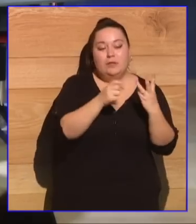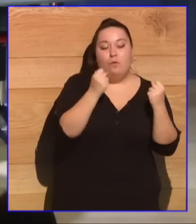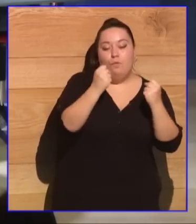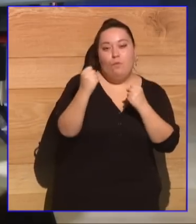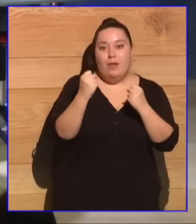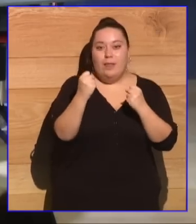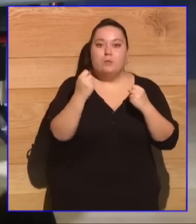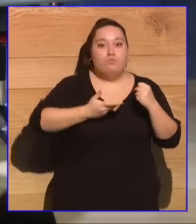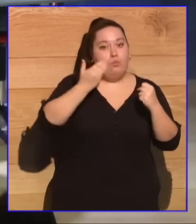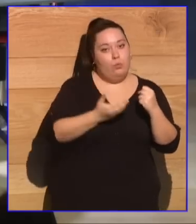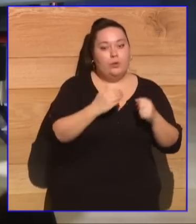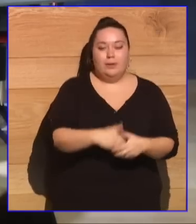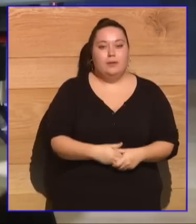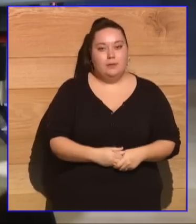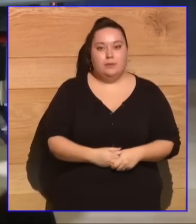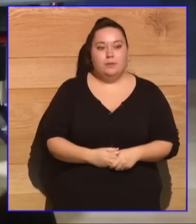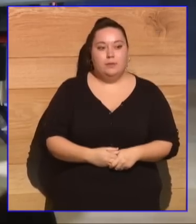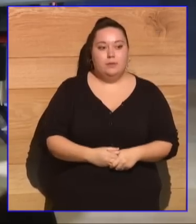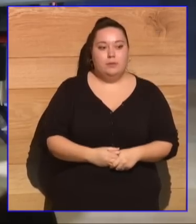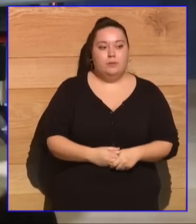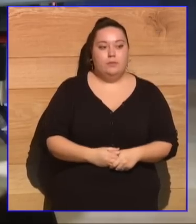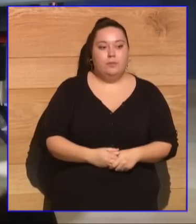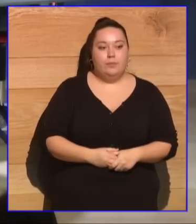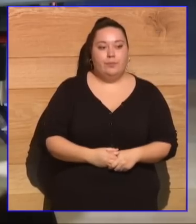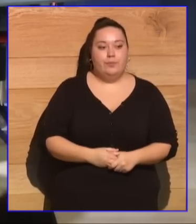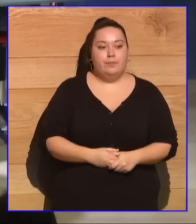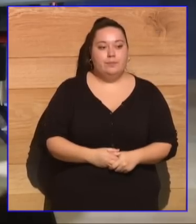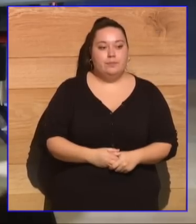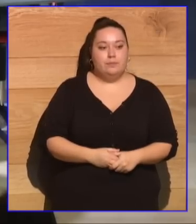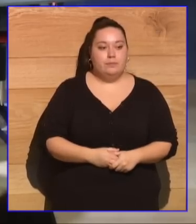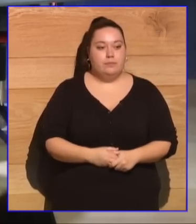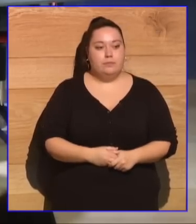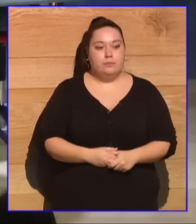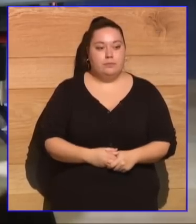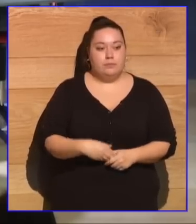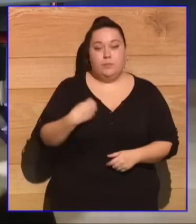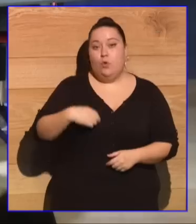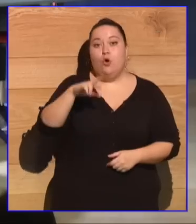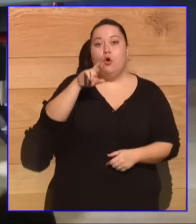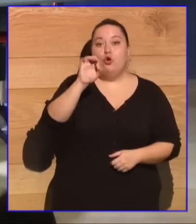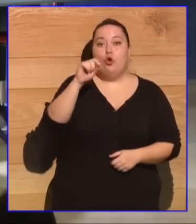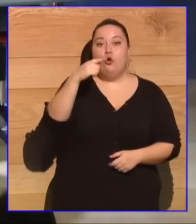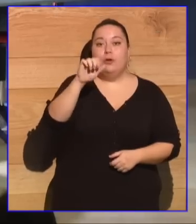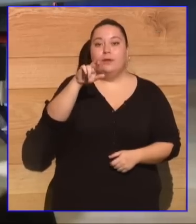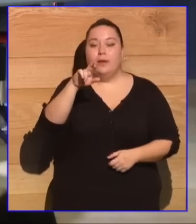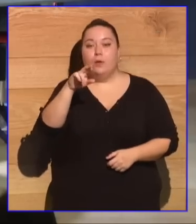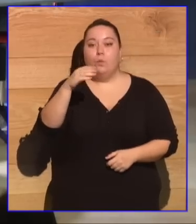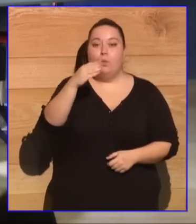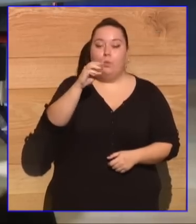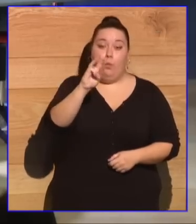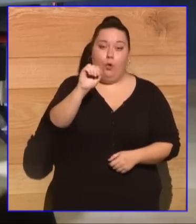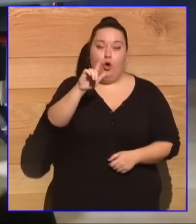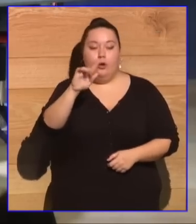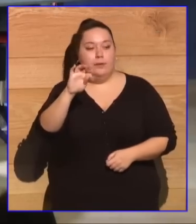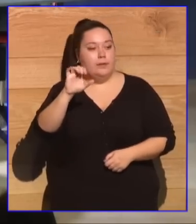pero fundamentales y que no están bajo una batuta simplemente. Una es, lógicamente, Roger Waters. Es su historia, son